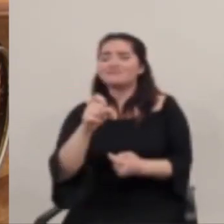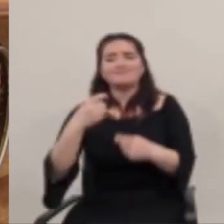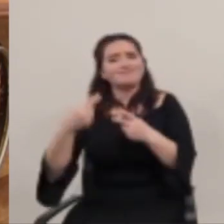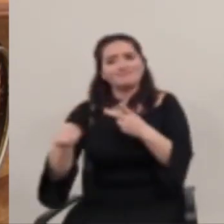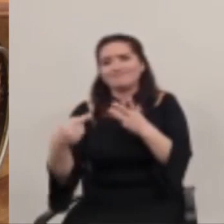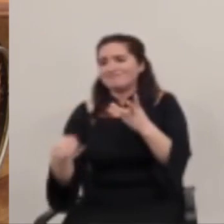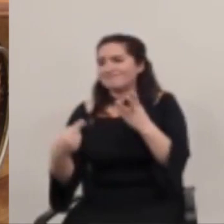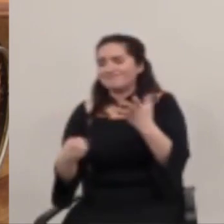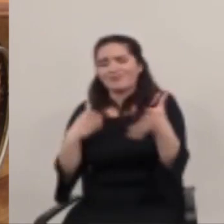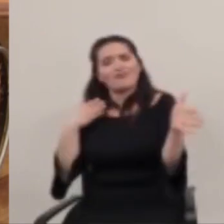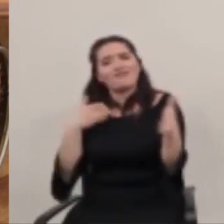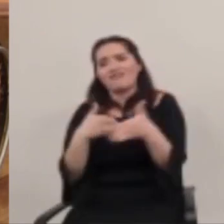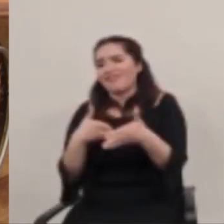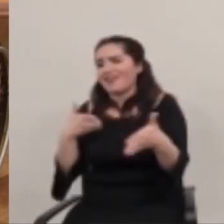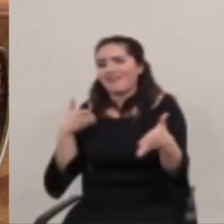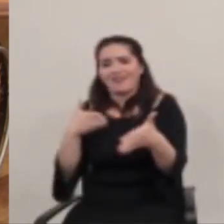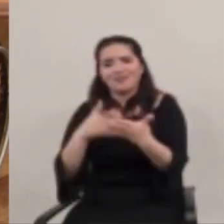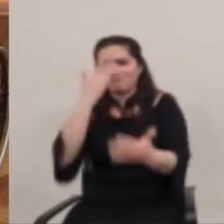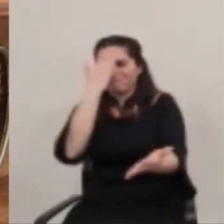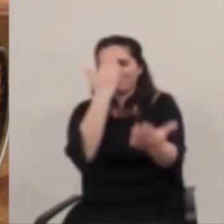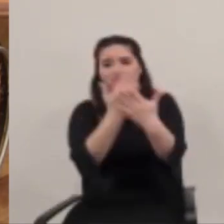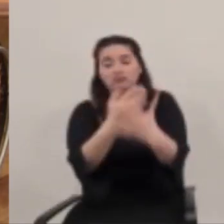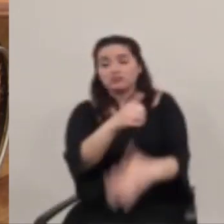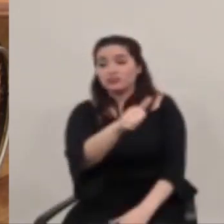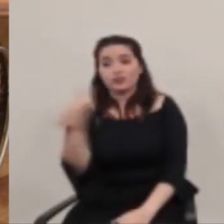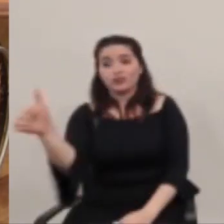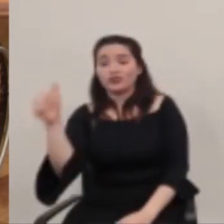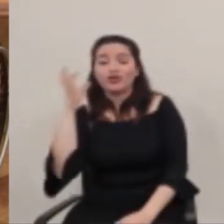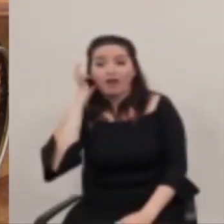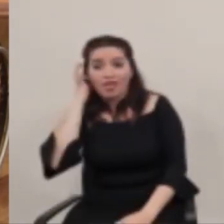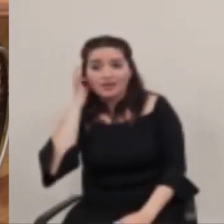miles de barreras, tal y como nos podemos enfrentar todas.